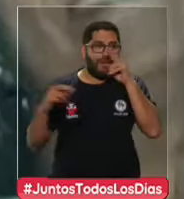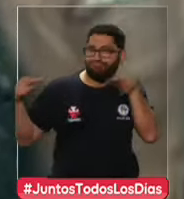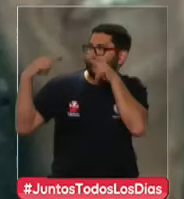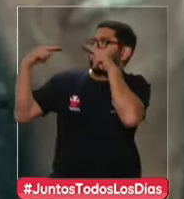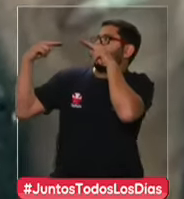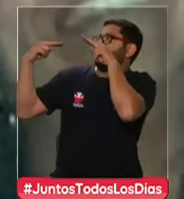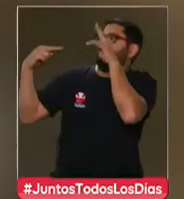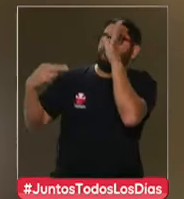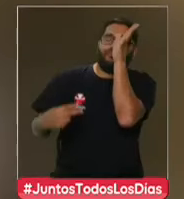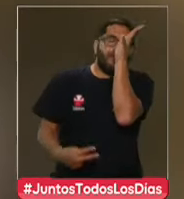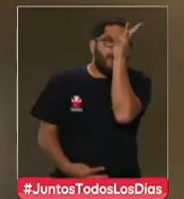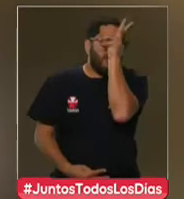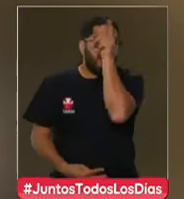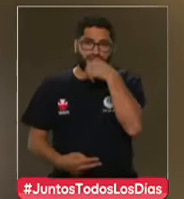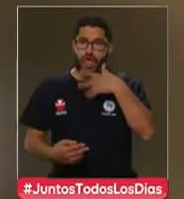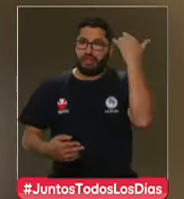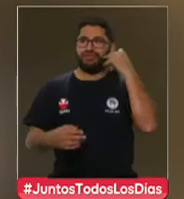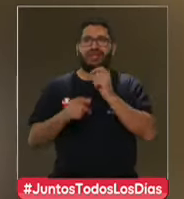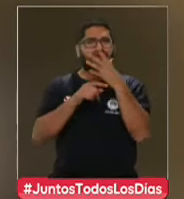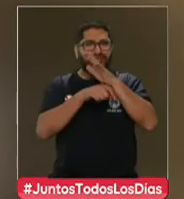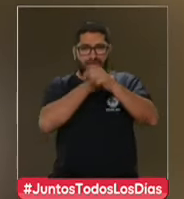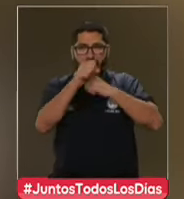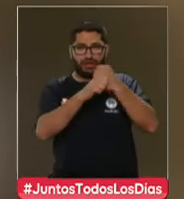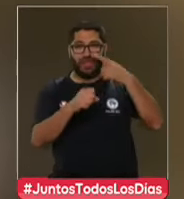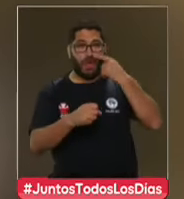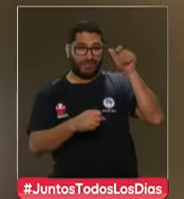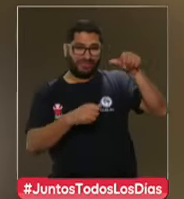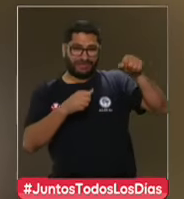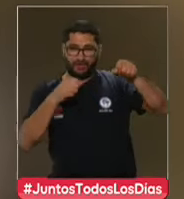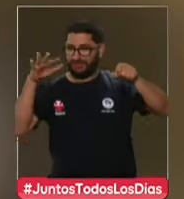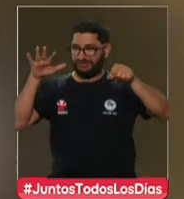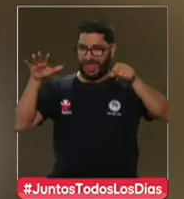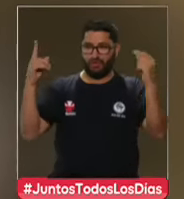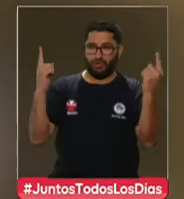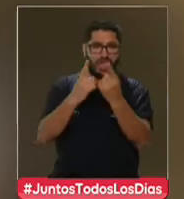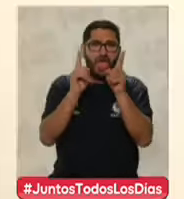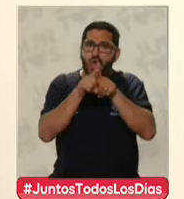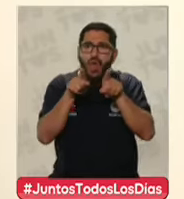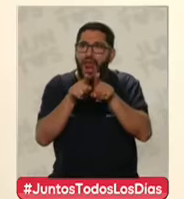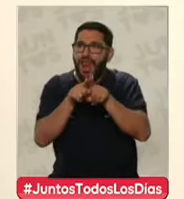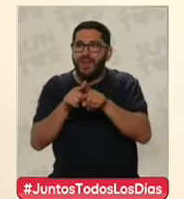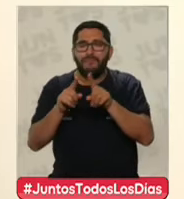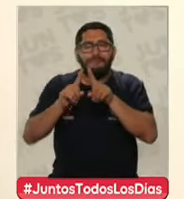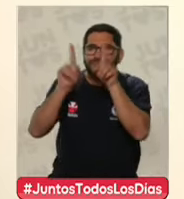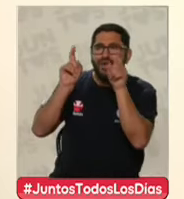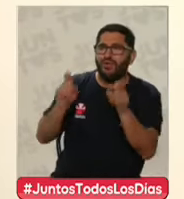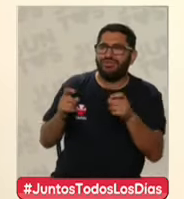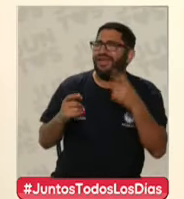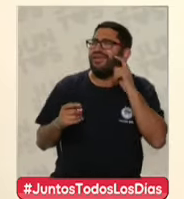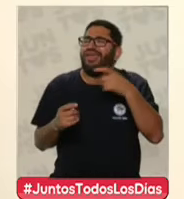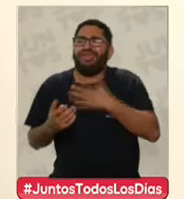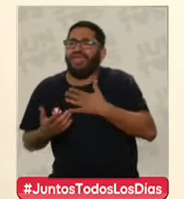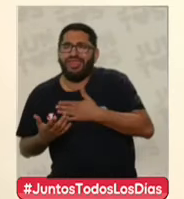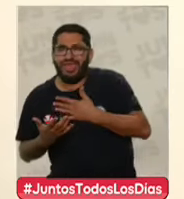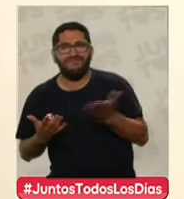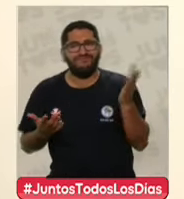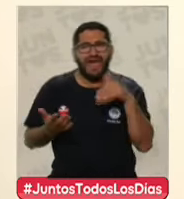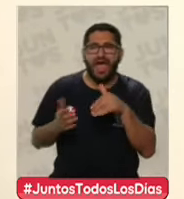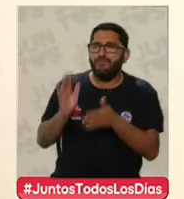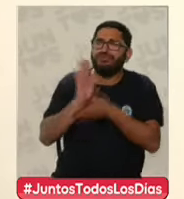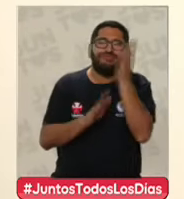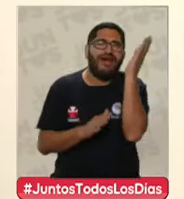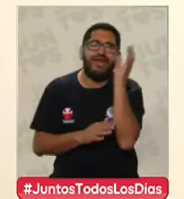Yo tenía 15 años y él tenía 16. Me invitaba a salir, siempre me preguntaba qué quería, si tenía frío se sacaba su polerón y